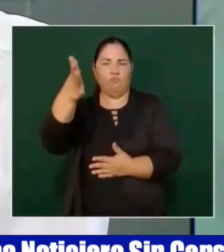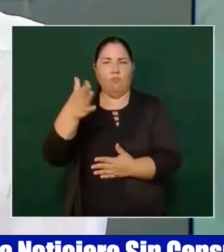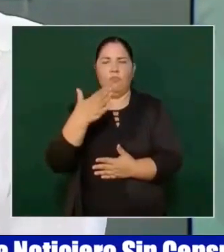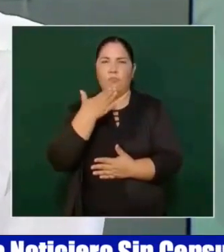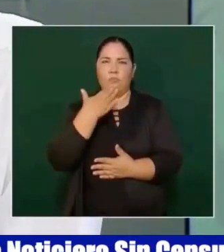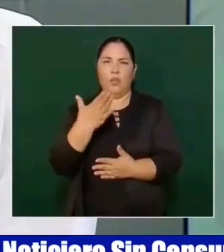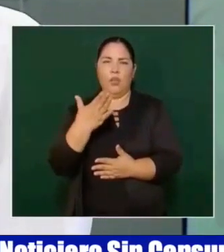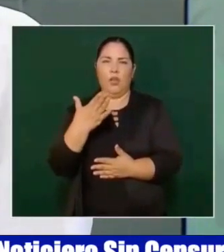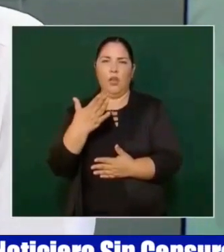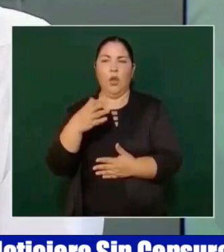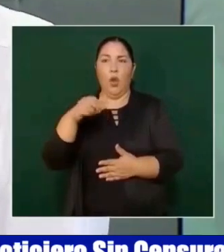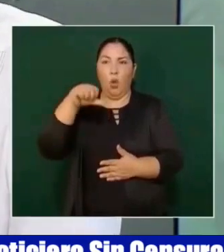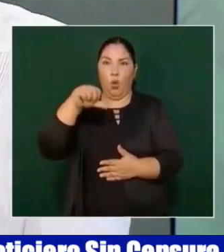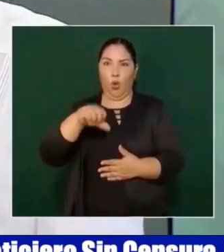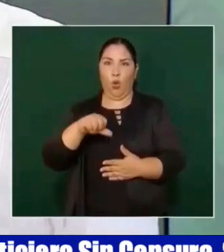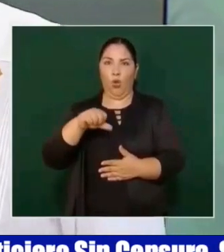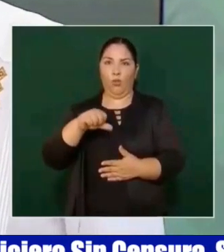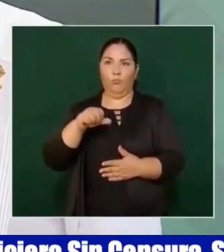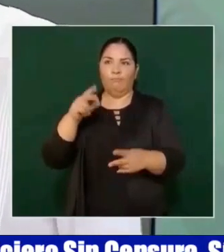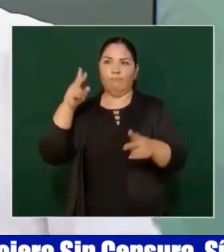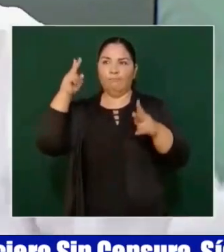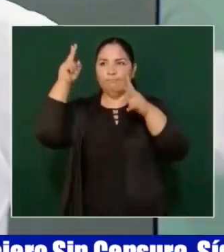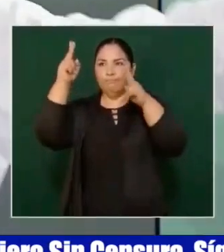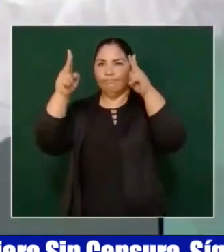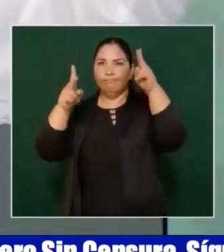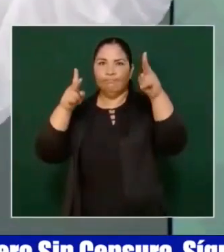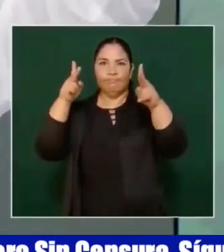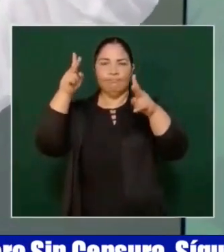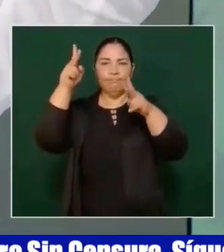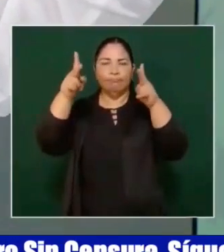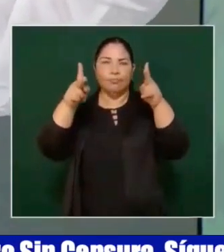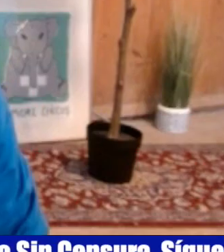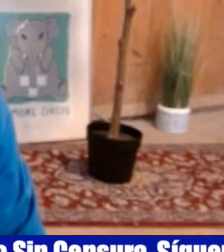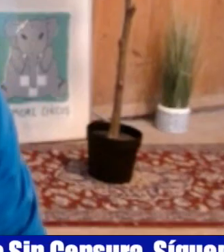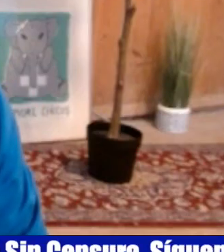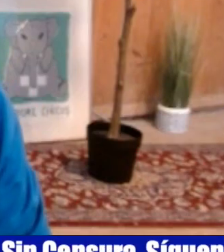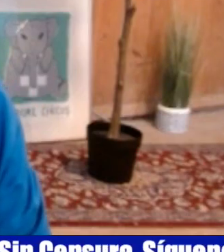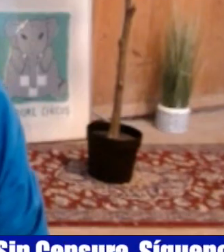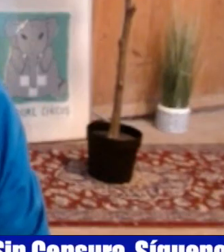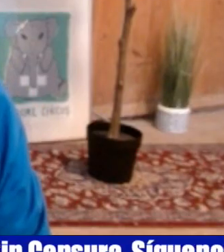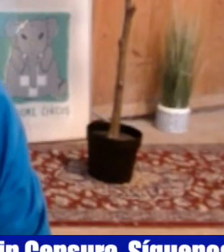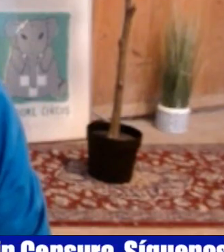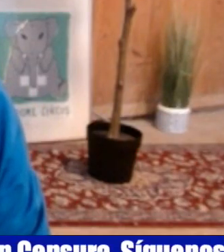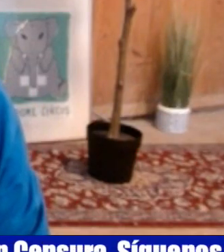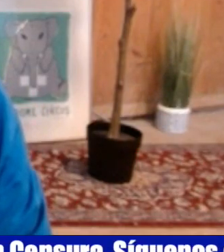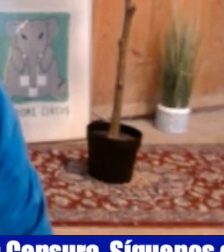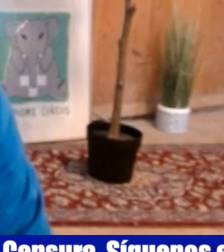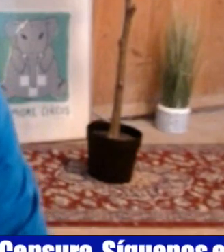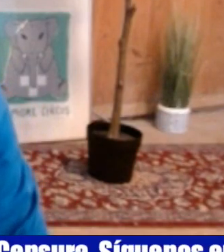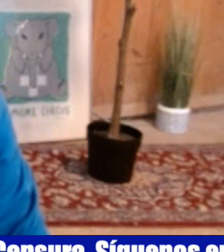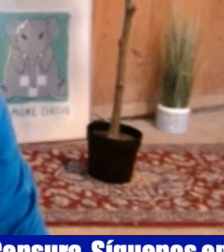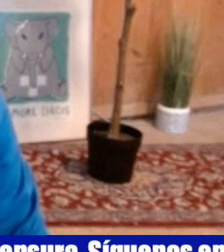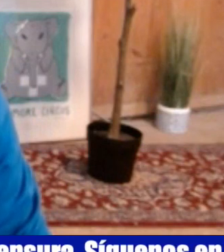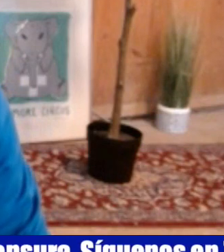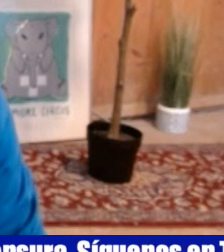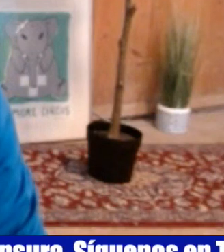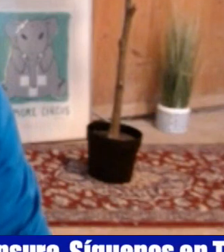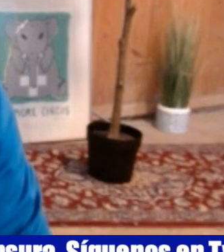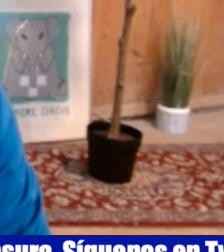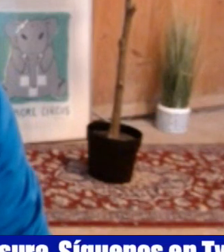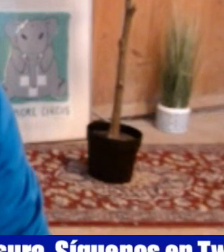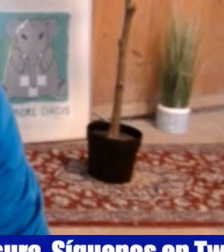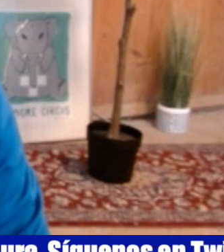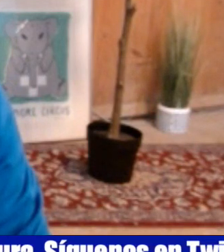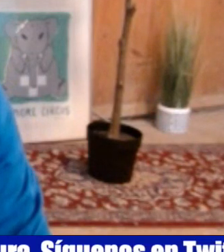Hoy voy a hacer una gira. Y mire, esto va a ser un análisis muy burdo,